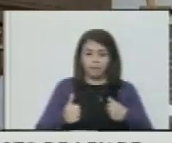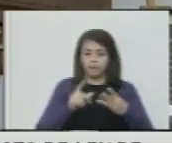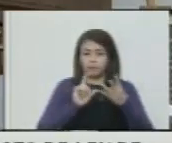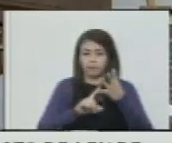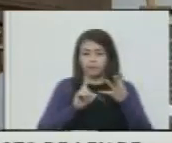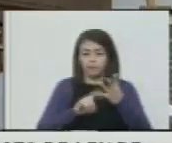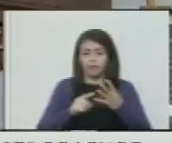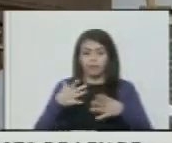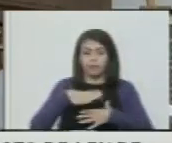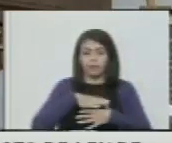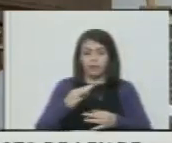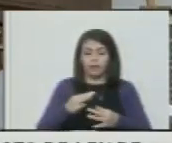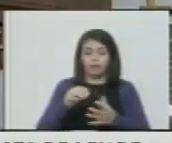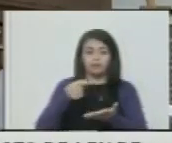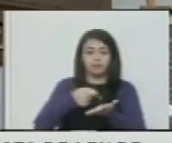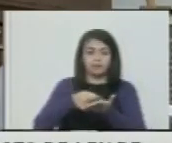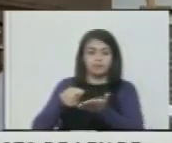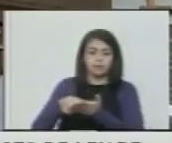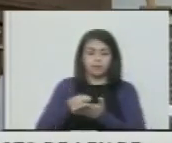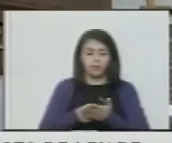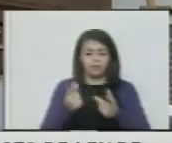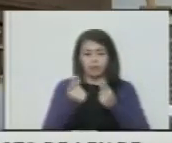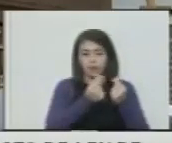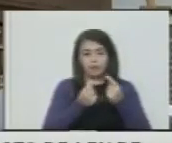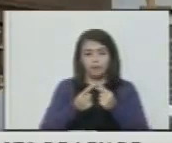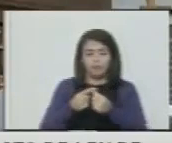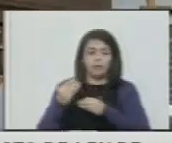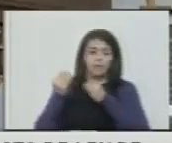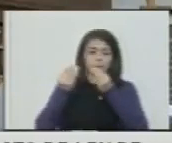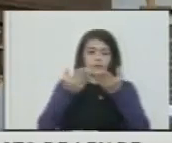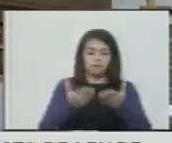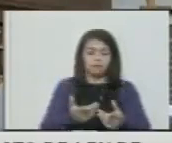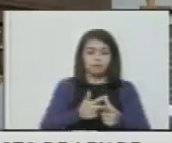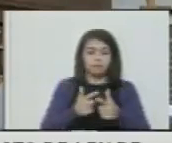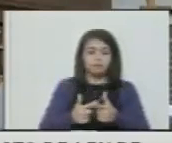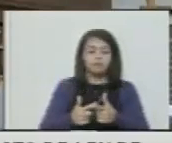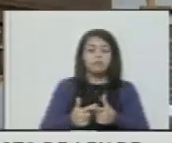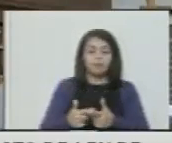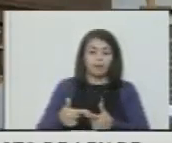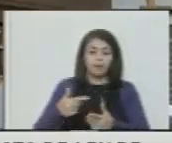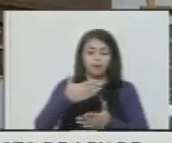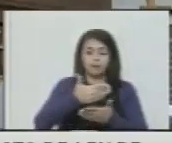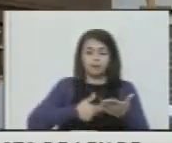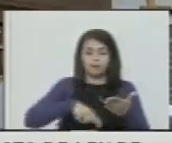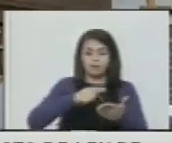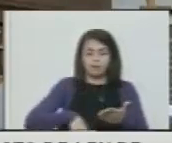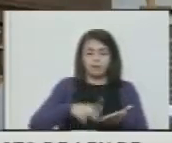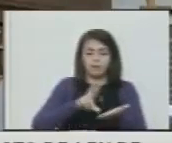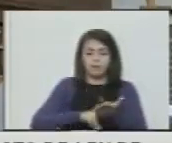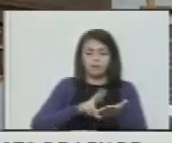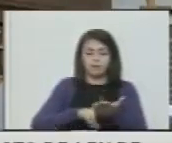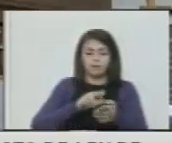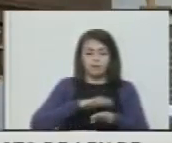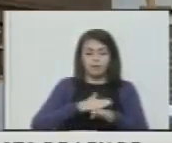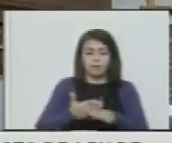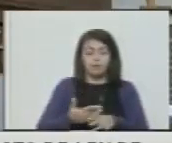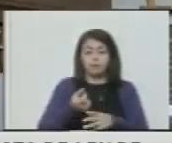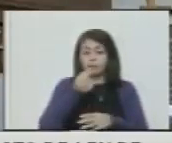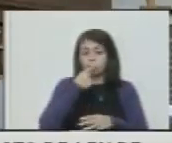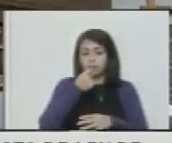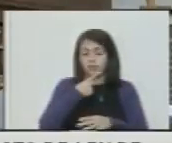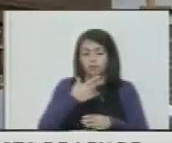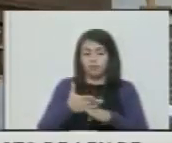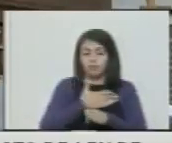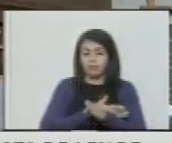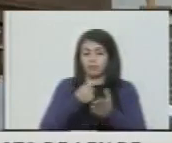4. Los ingresos por intereses cobrados en los financiamientos otorgados a los tomadores y contratantes de seguro y